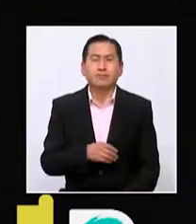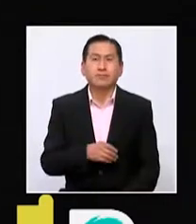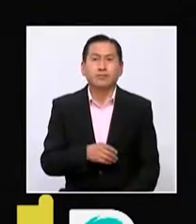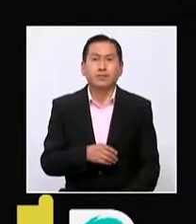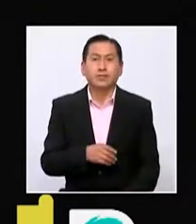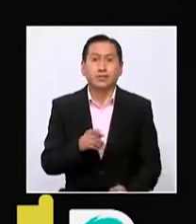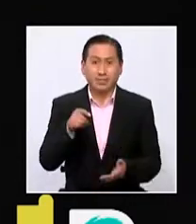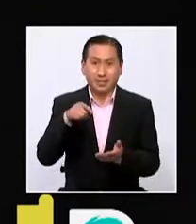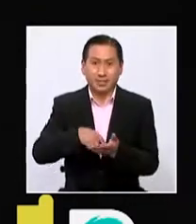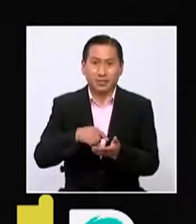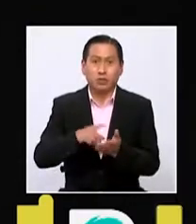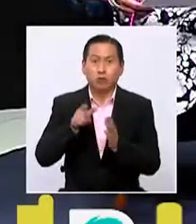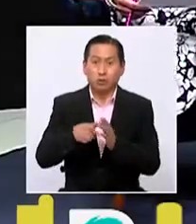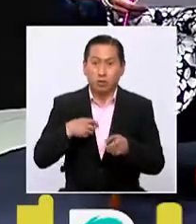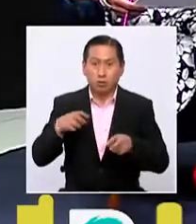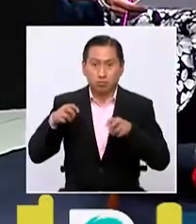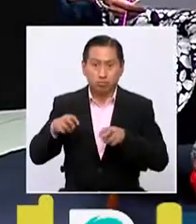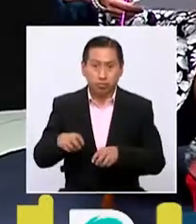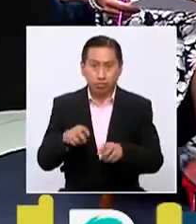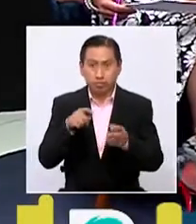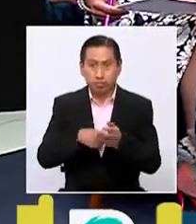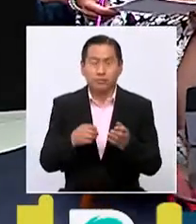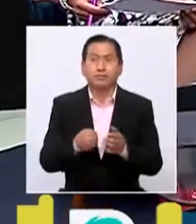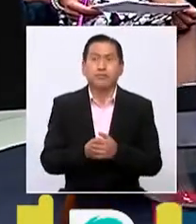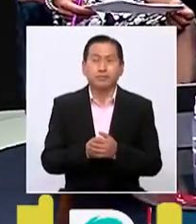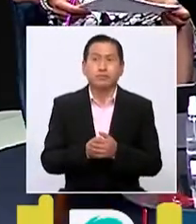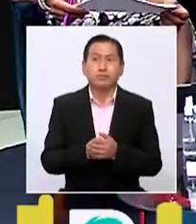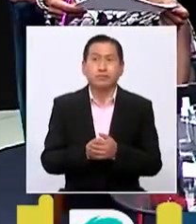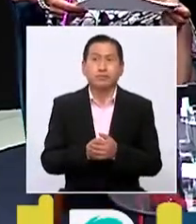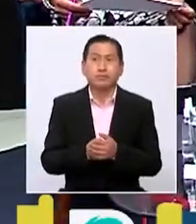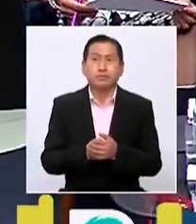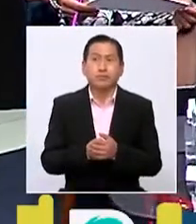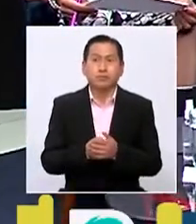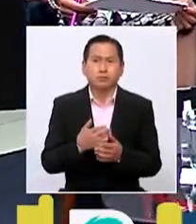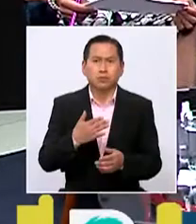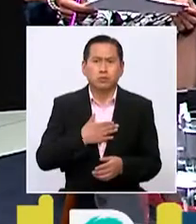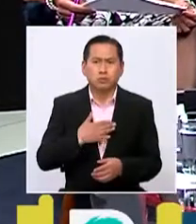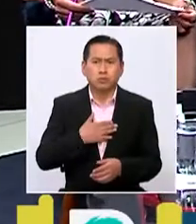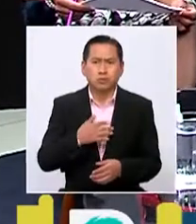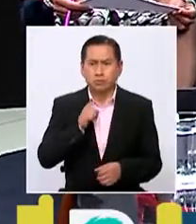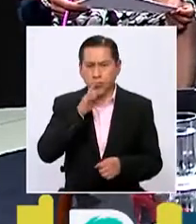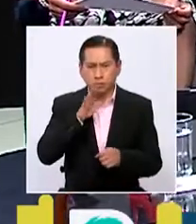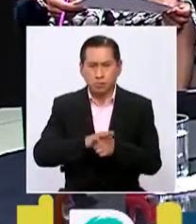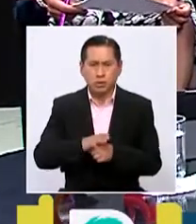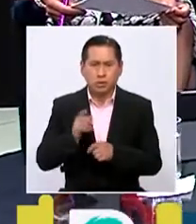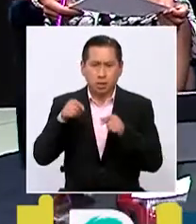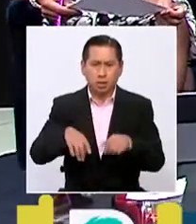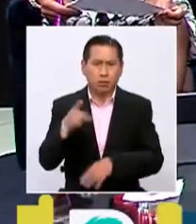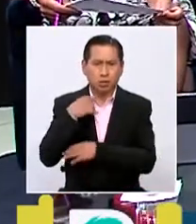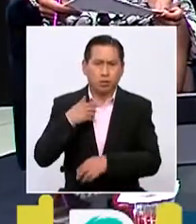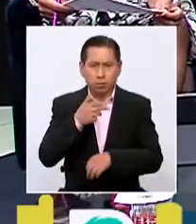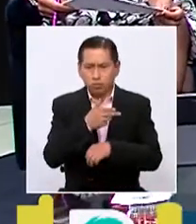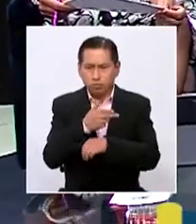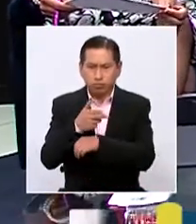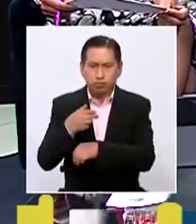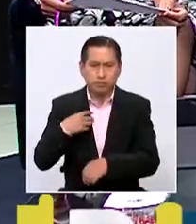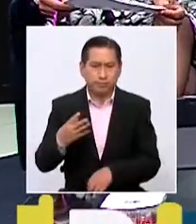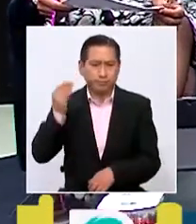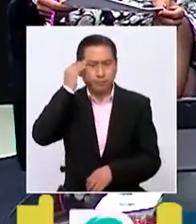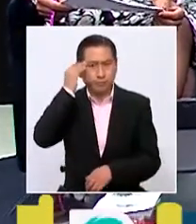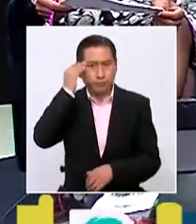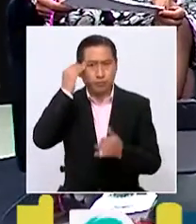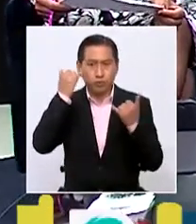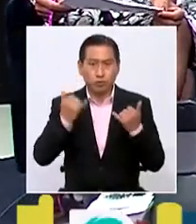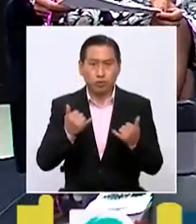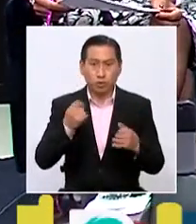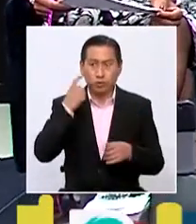ese momento y después de ese viaje, me prometí algún día regresar a Bolivia a rodar. Y hoy ese sueño se